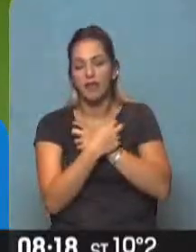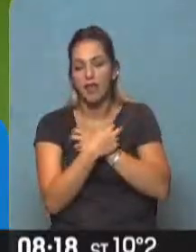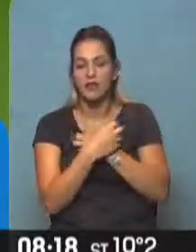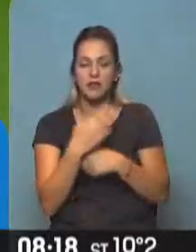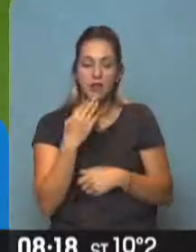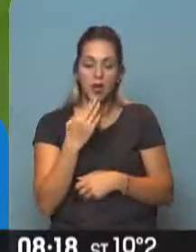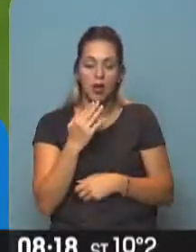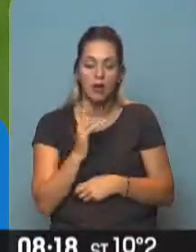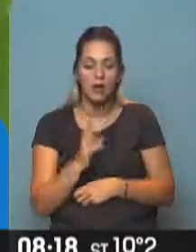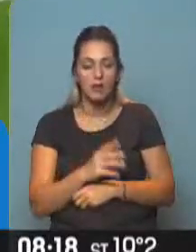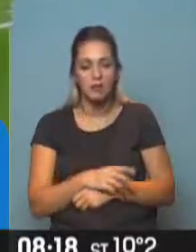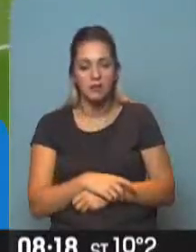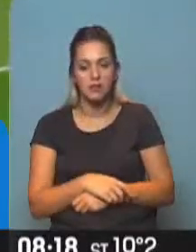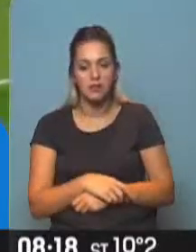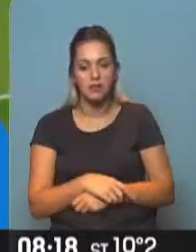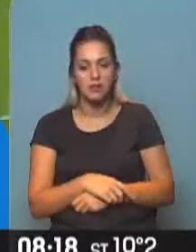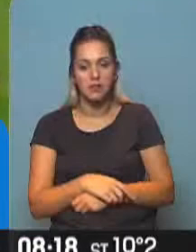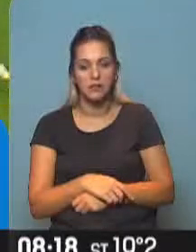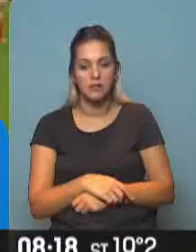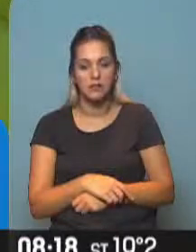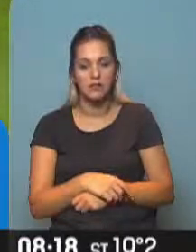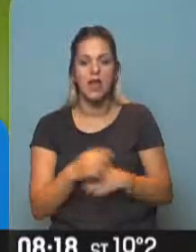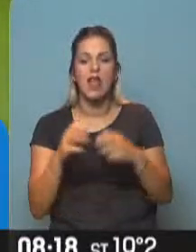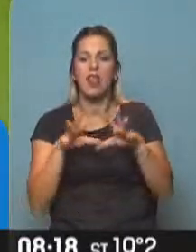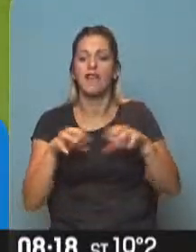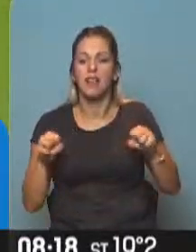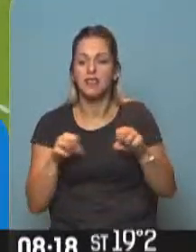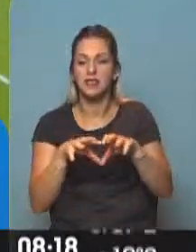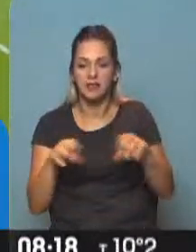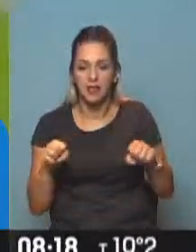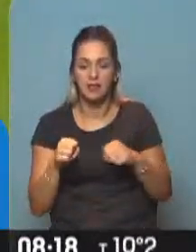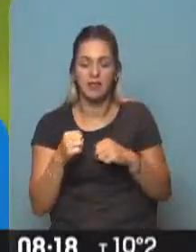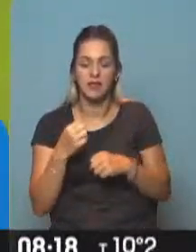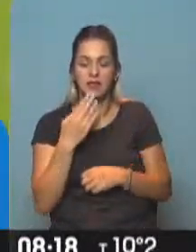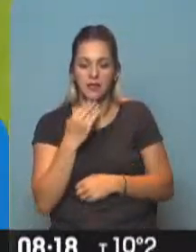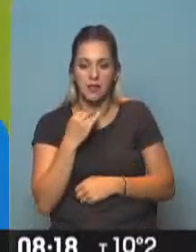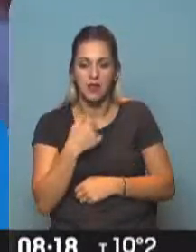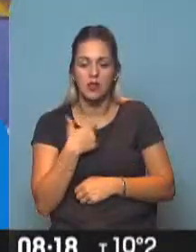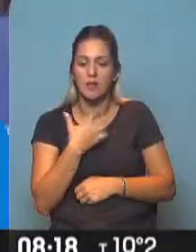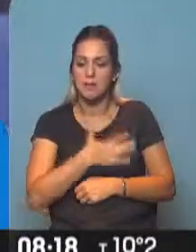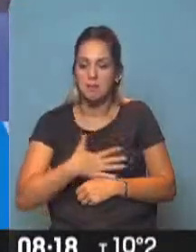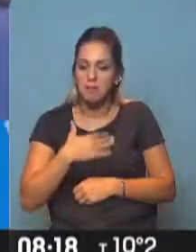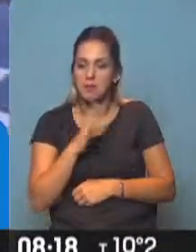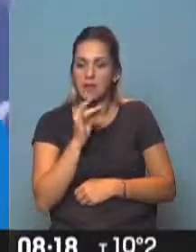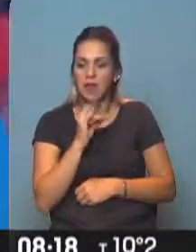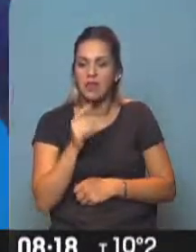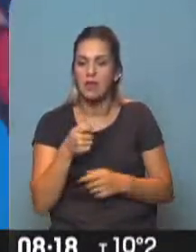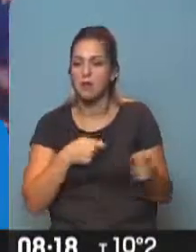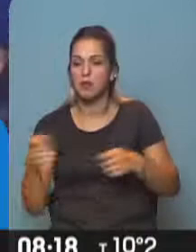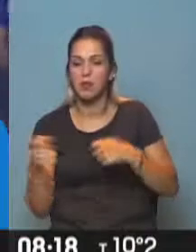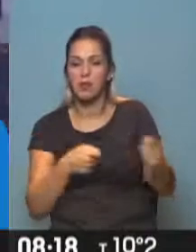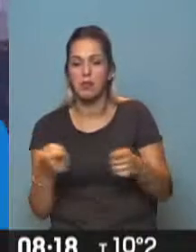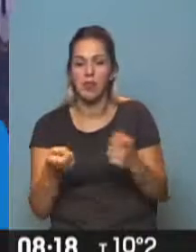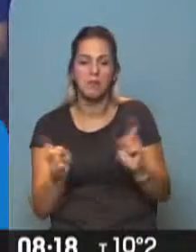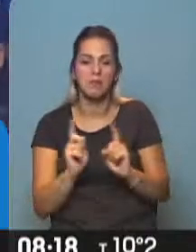y por el que se lo vio a Guillermo Barros Schelotto con una gran bronca en cuanto a pases innecesarios para atrás y